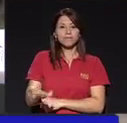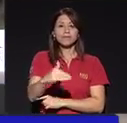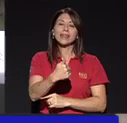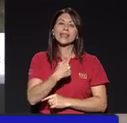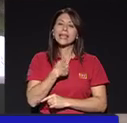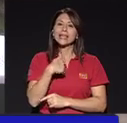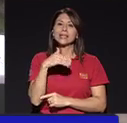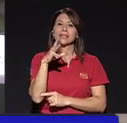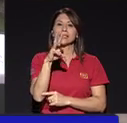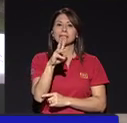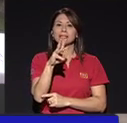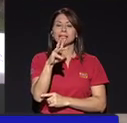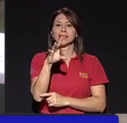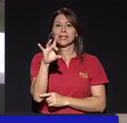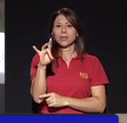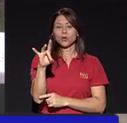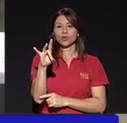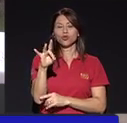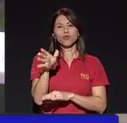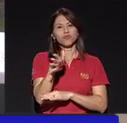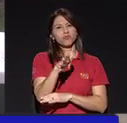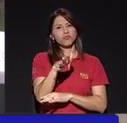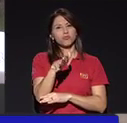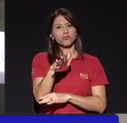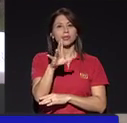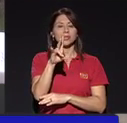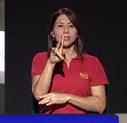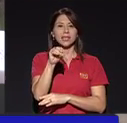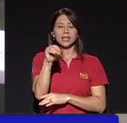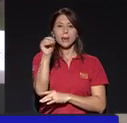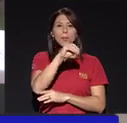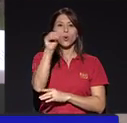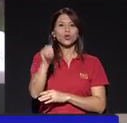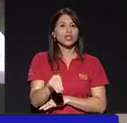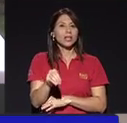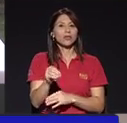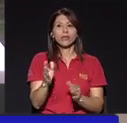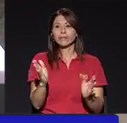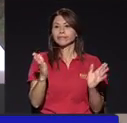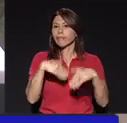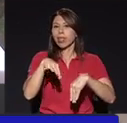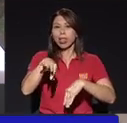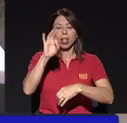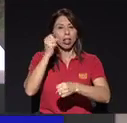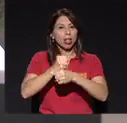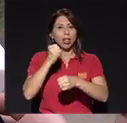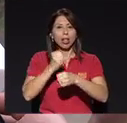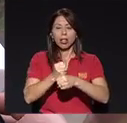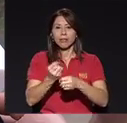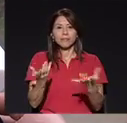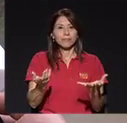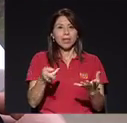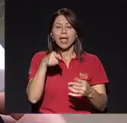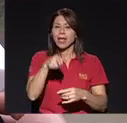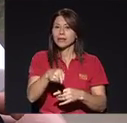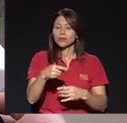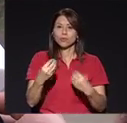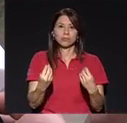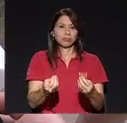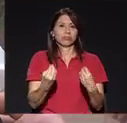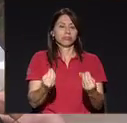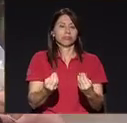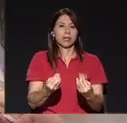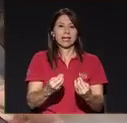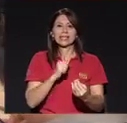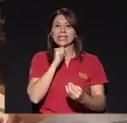un 68 a 70% de desempleo, y eso es intolerable, y